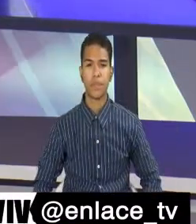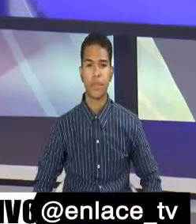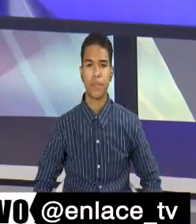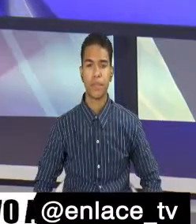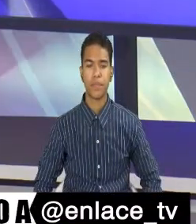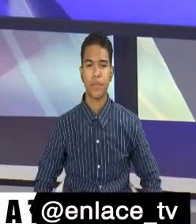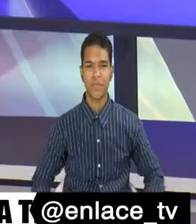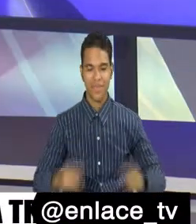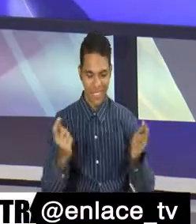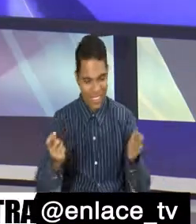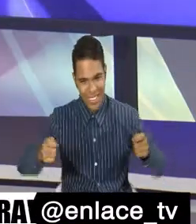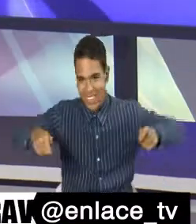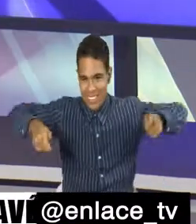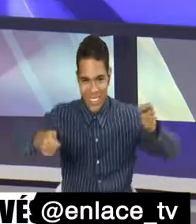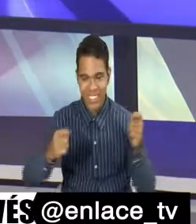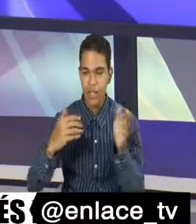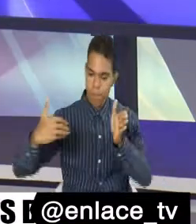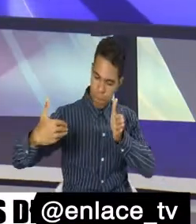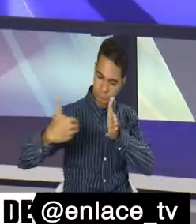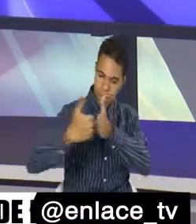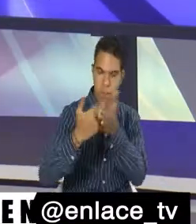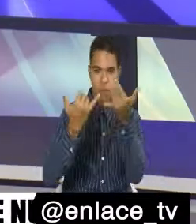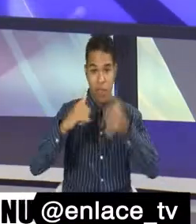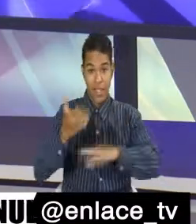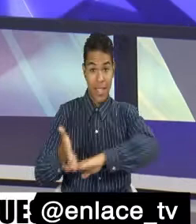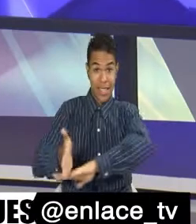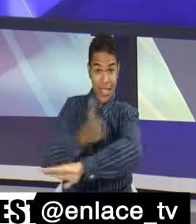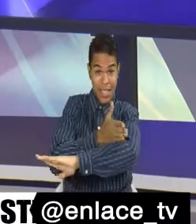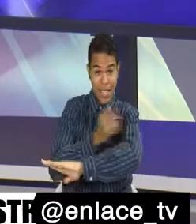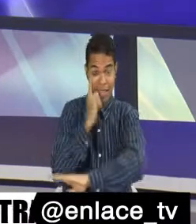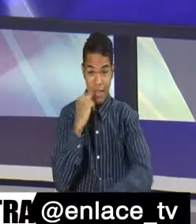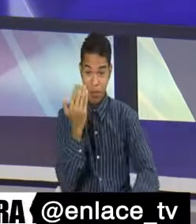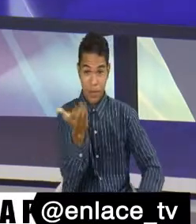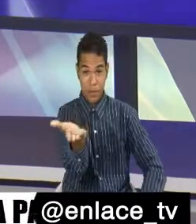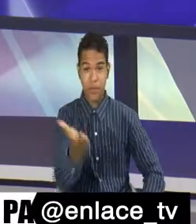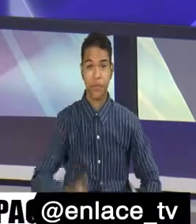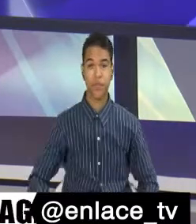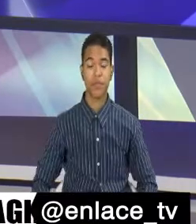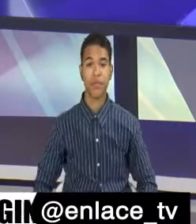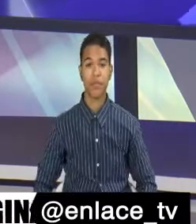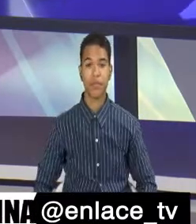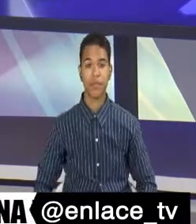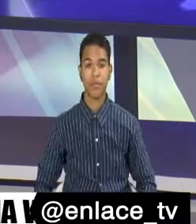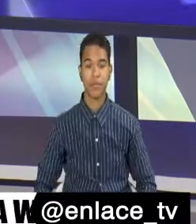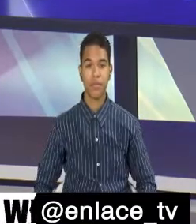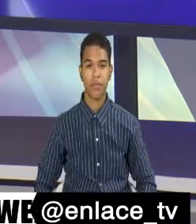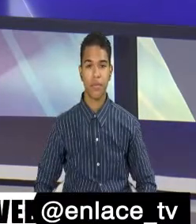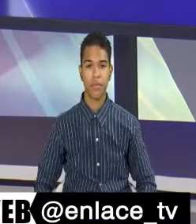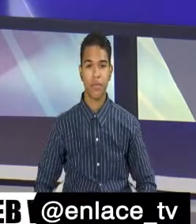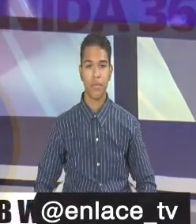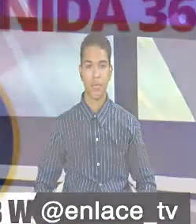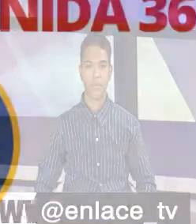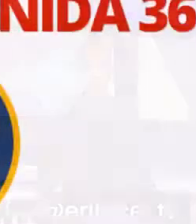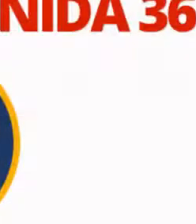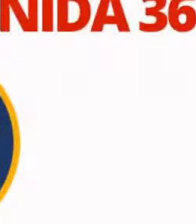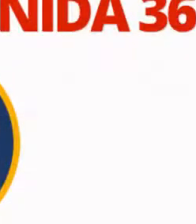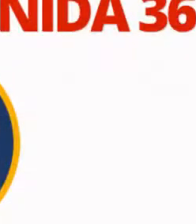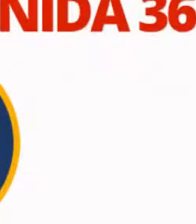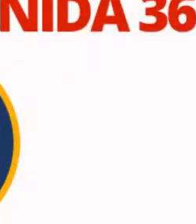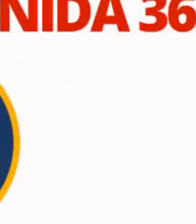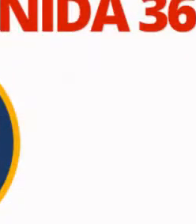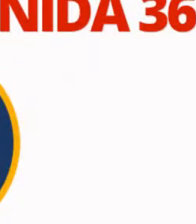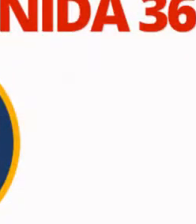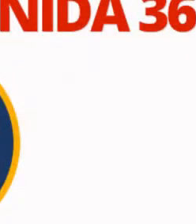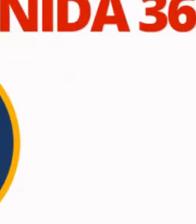con cumbia llegamos al final de la presente emisión informativa del noticiero que usted quiere ver. Antes de despedirnos, les recuerdo